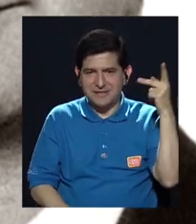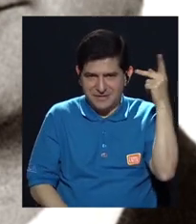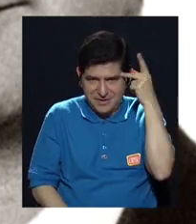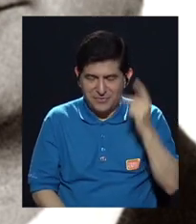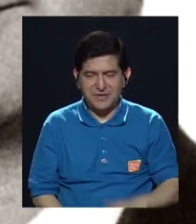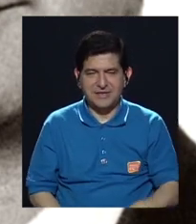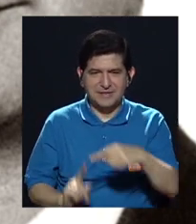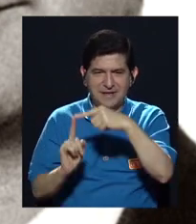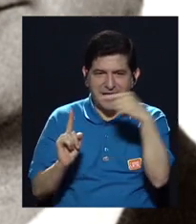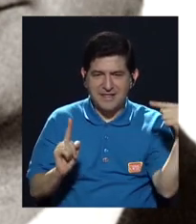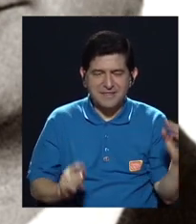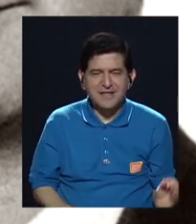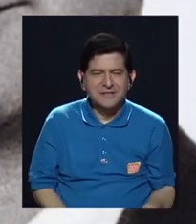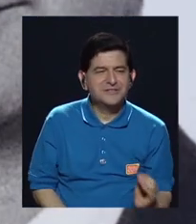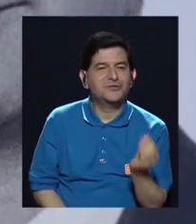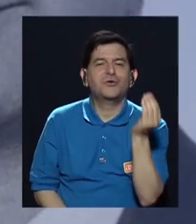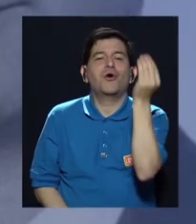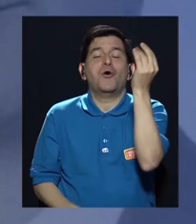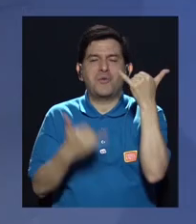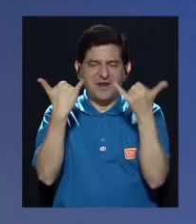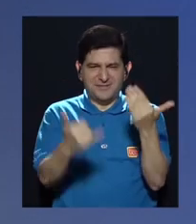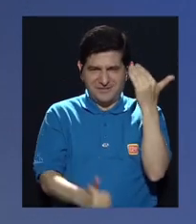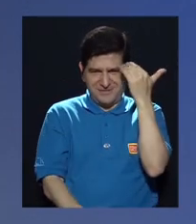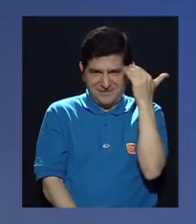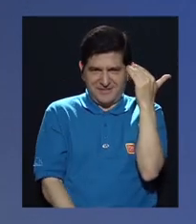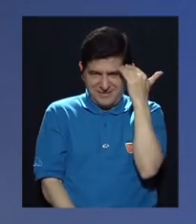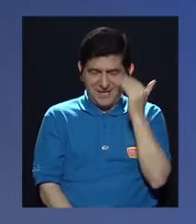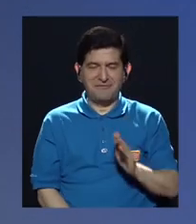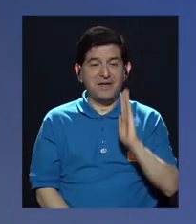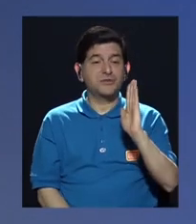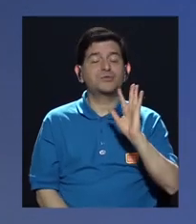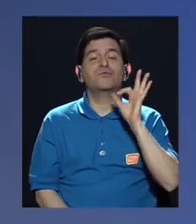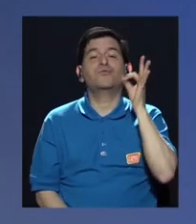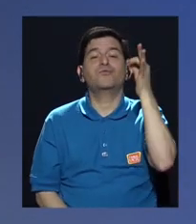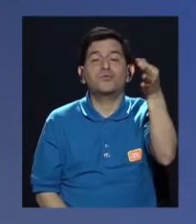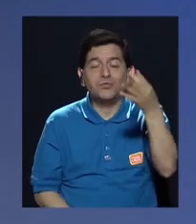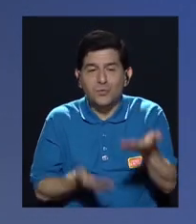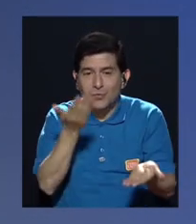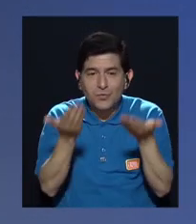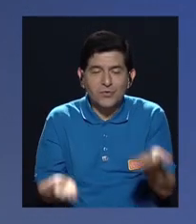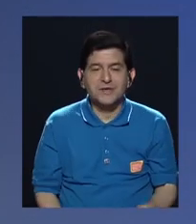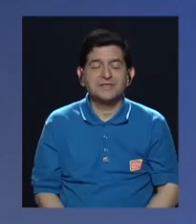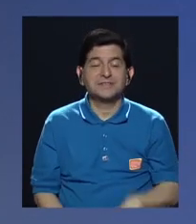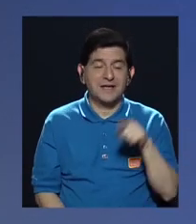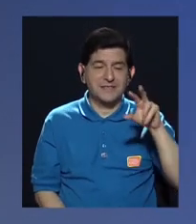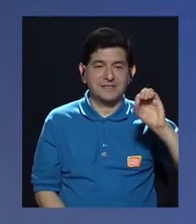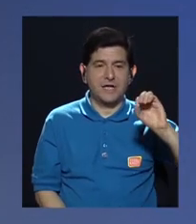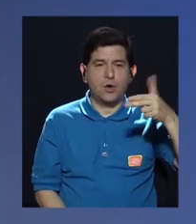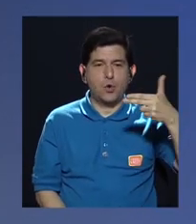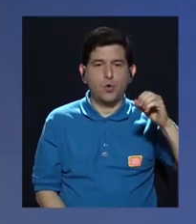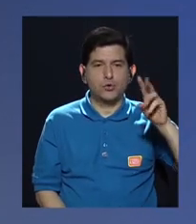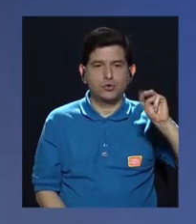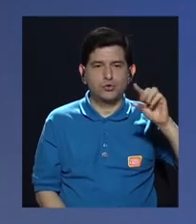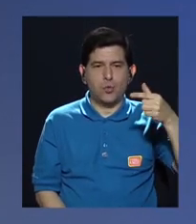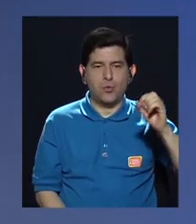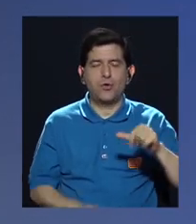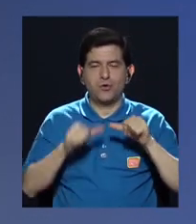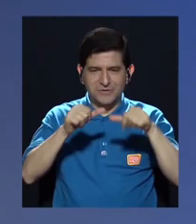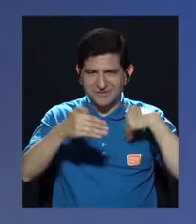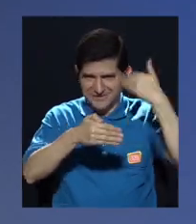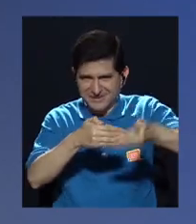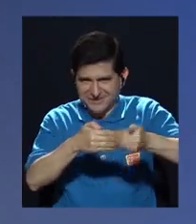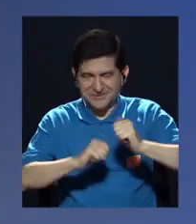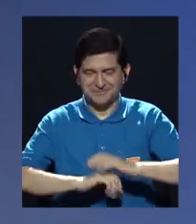de la política que desde las juventudes ya sabían que su destino de repente estaba en el Ochomogo. Ya